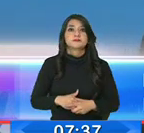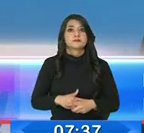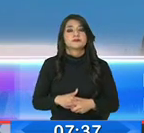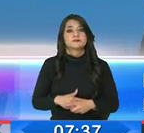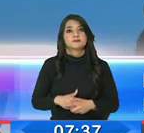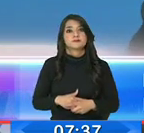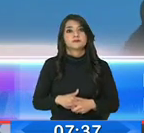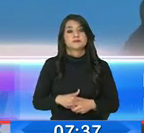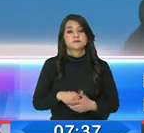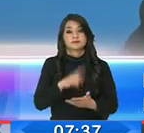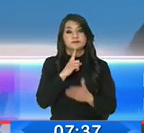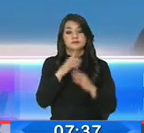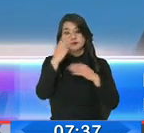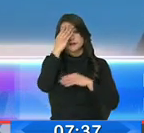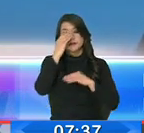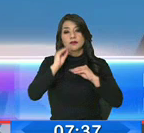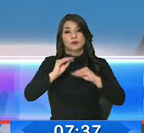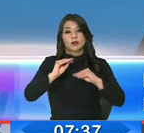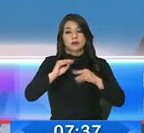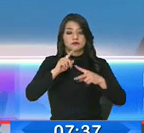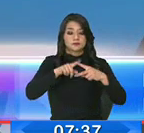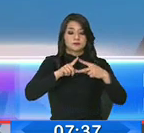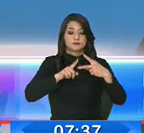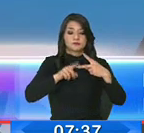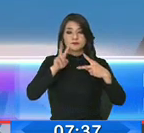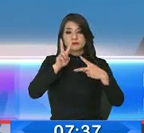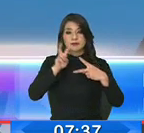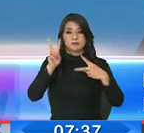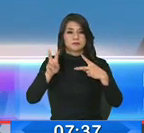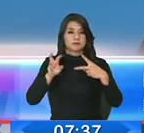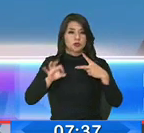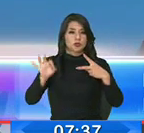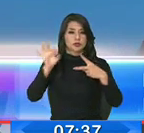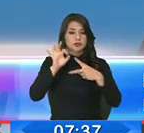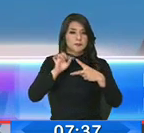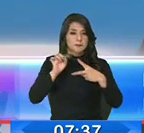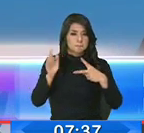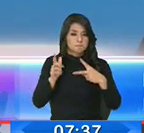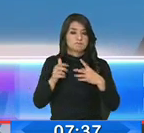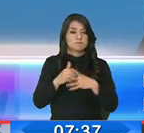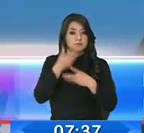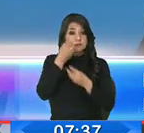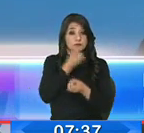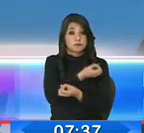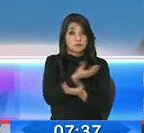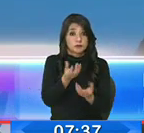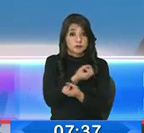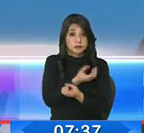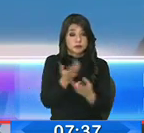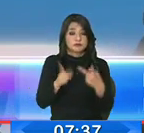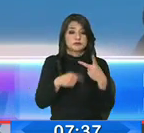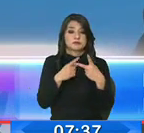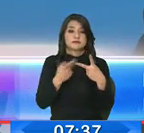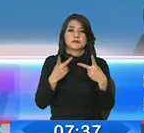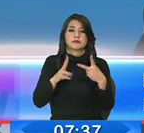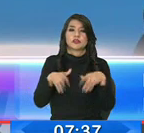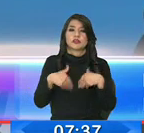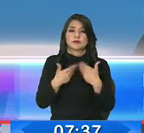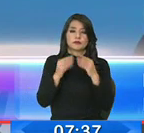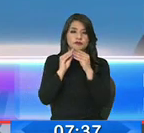la educación tiene dos aspectos fundamentales que son la información y la